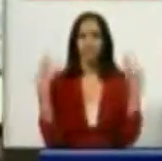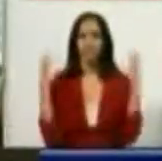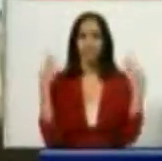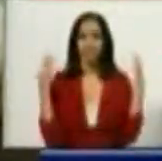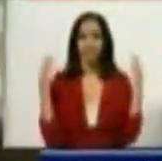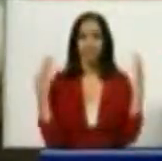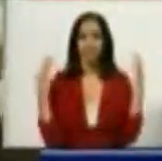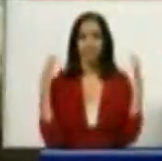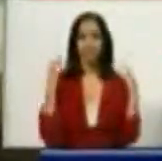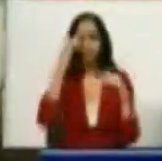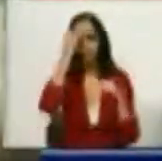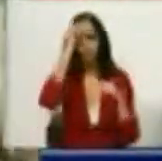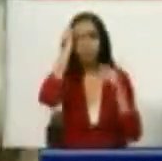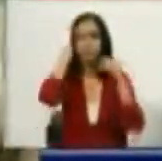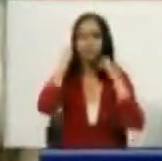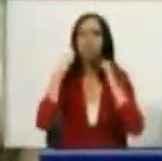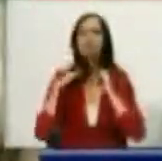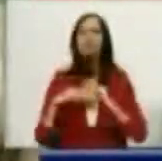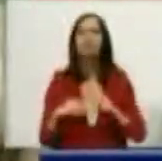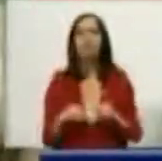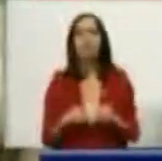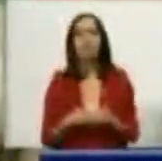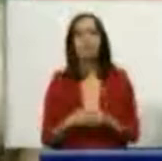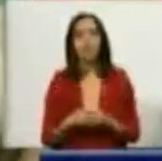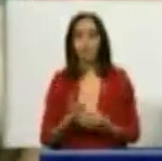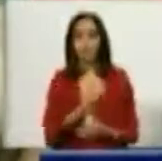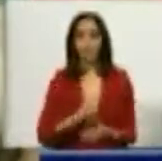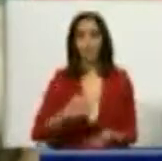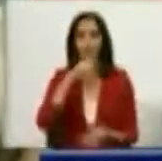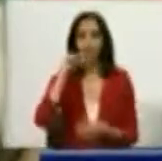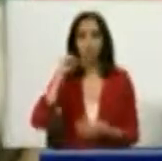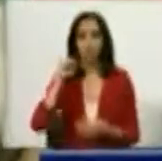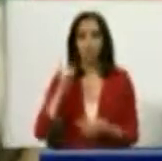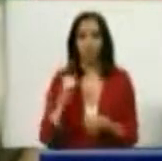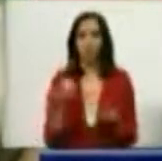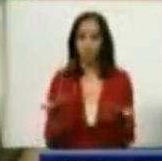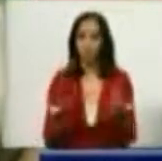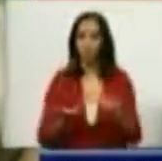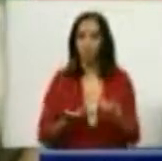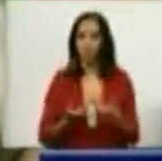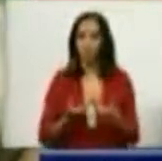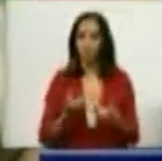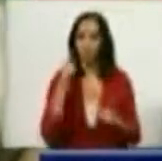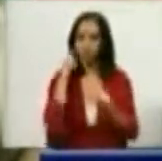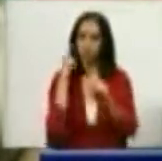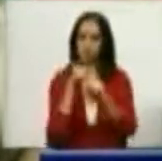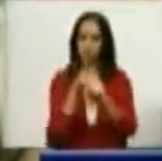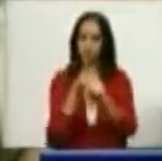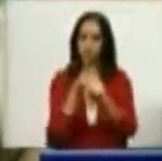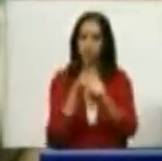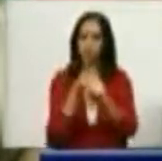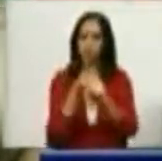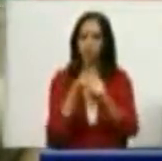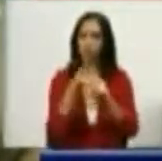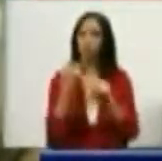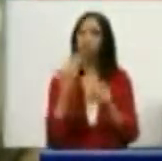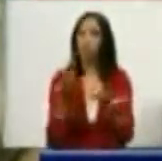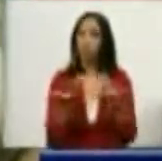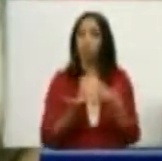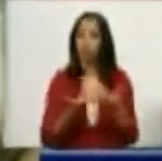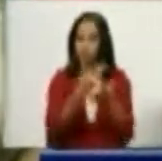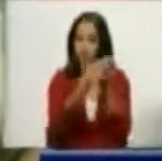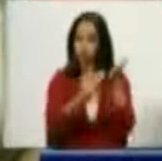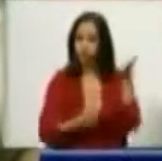el presidente Nicolás Maduro lo puso una tarea y nos dio una unos lineamientos claros